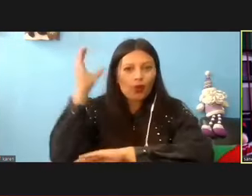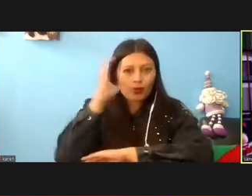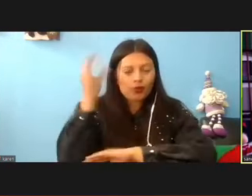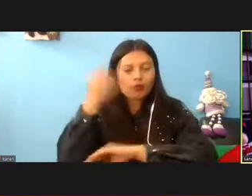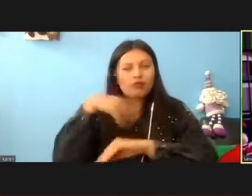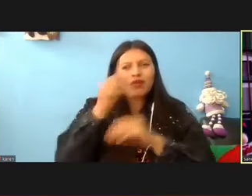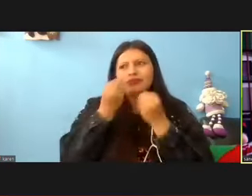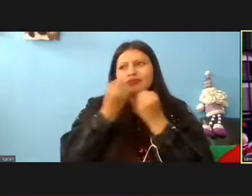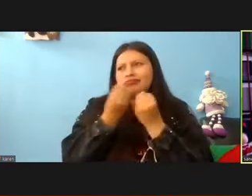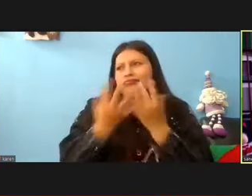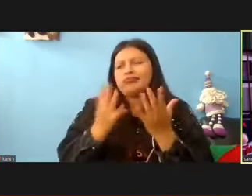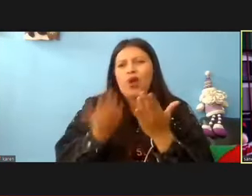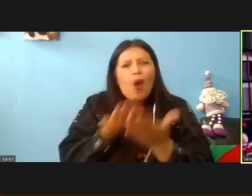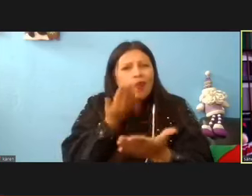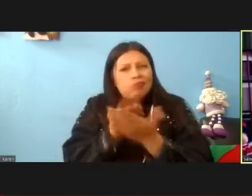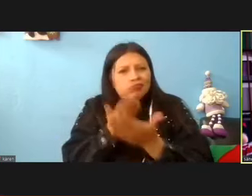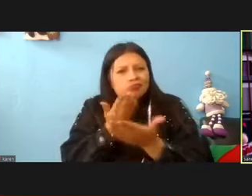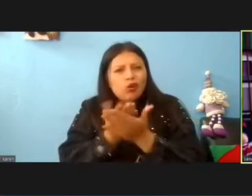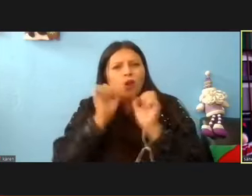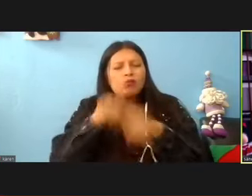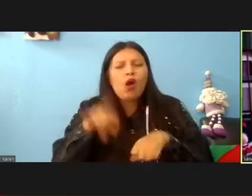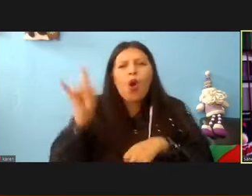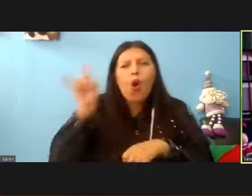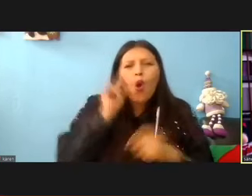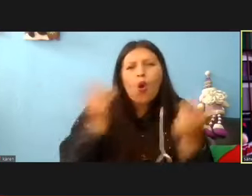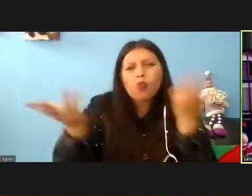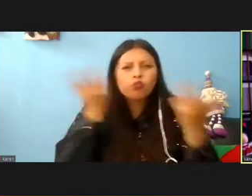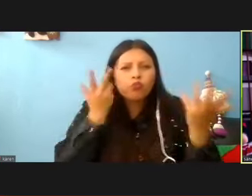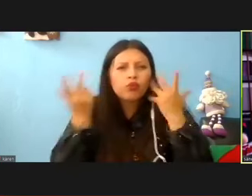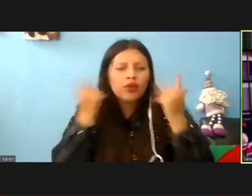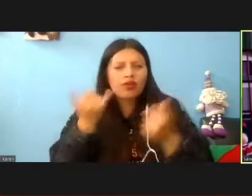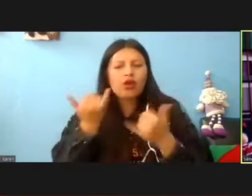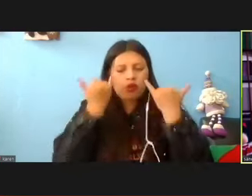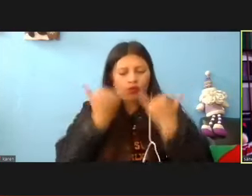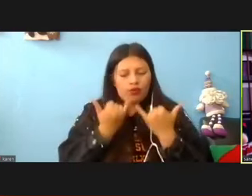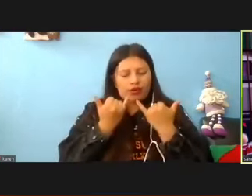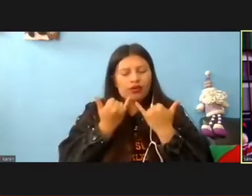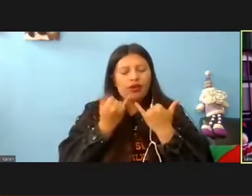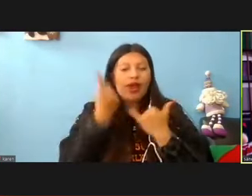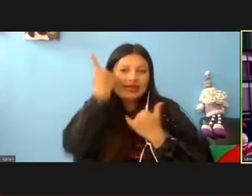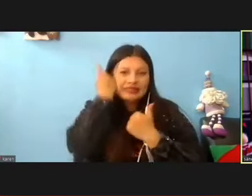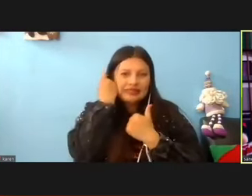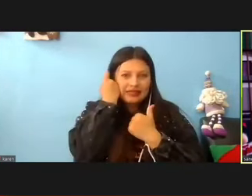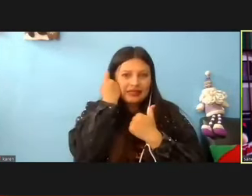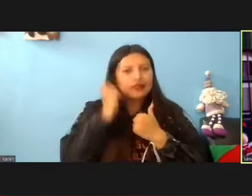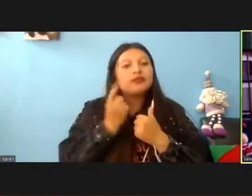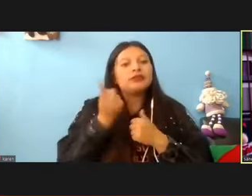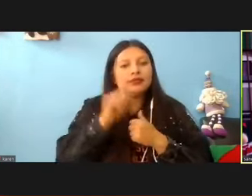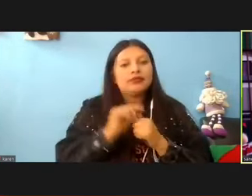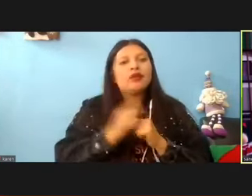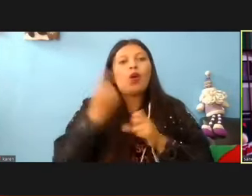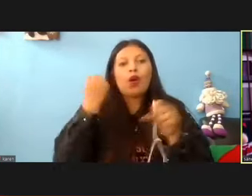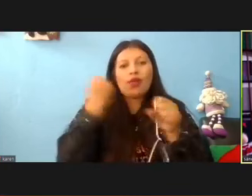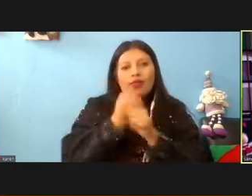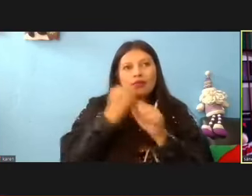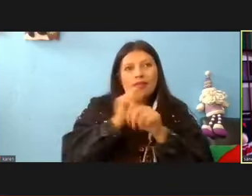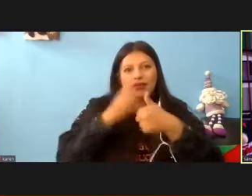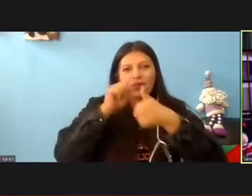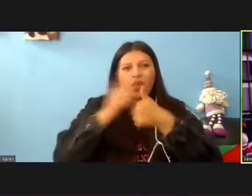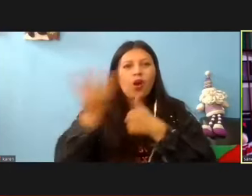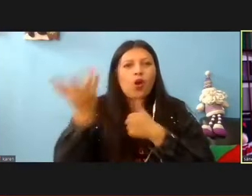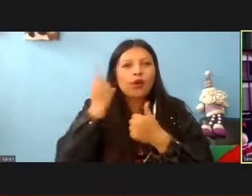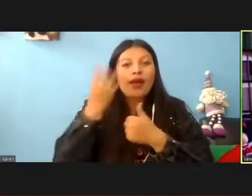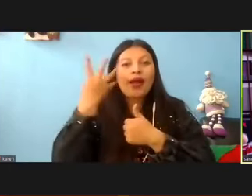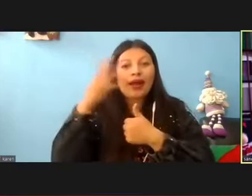gran cantidad de ponencias que pudimos escuchar durante este día y medio de trabajo conjunto. En el eje 1 escuchamos